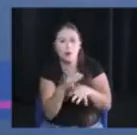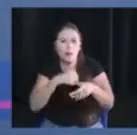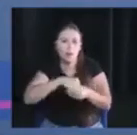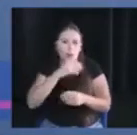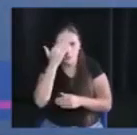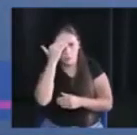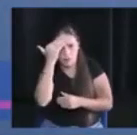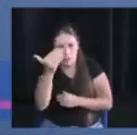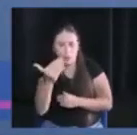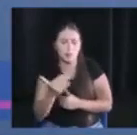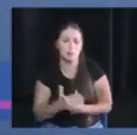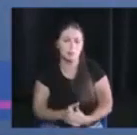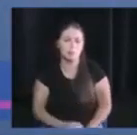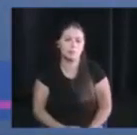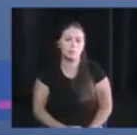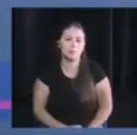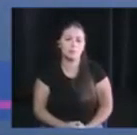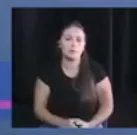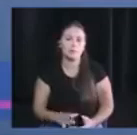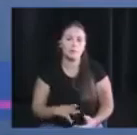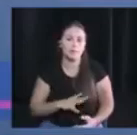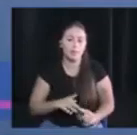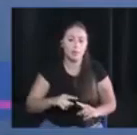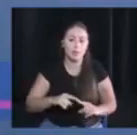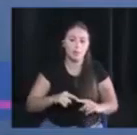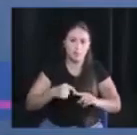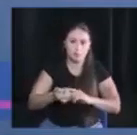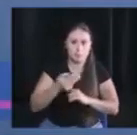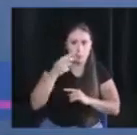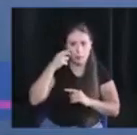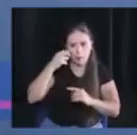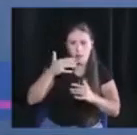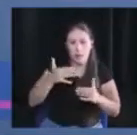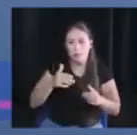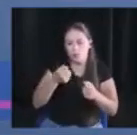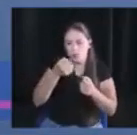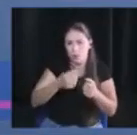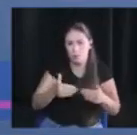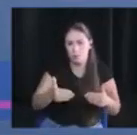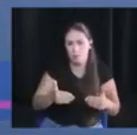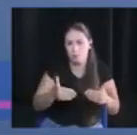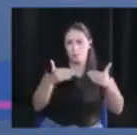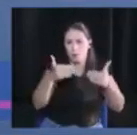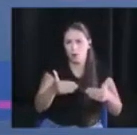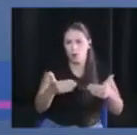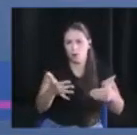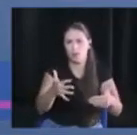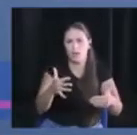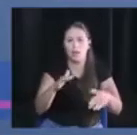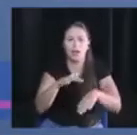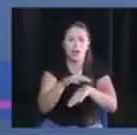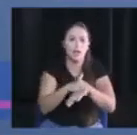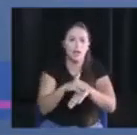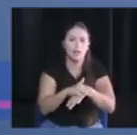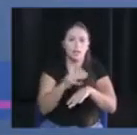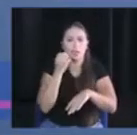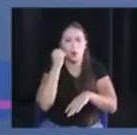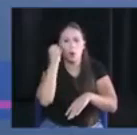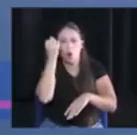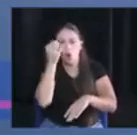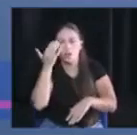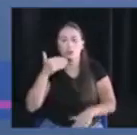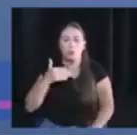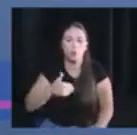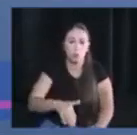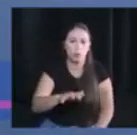fin. Tiene mañana su plenario nacional, seguramente se postergue las instancias congresales, en fin,